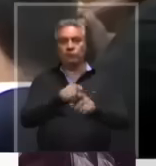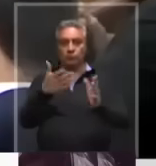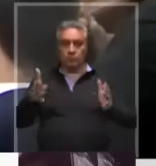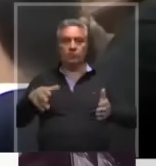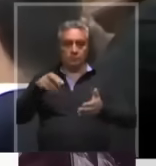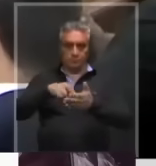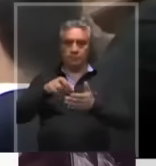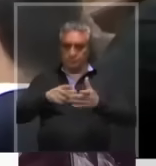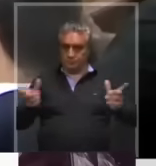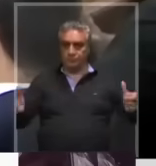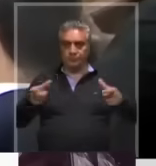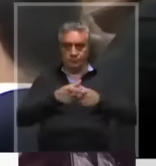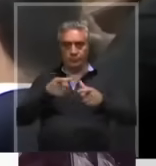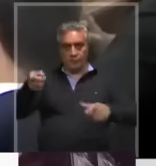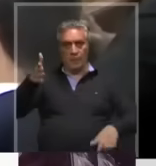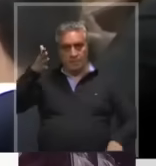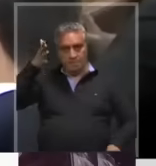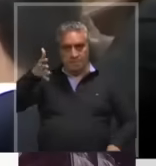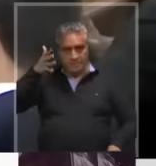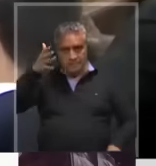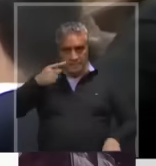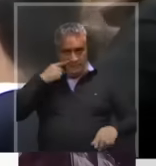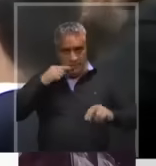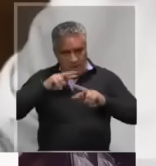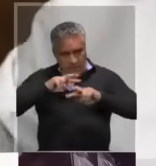parlamentarios que integran la comisión. Un señor